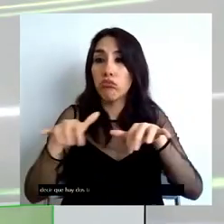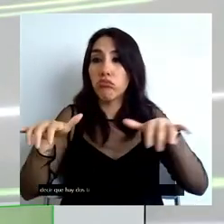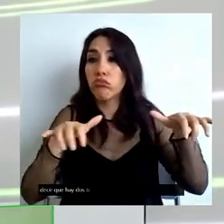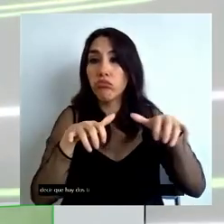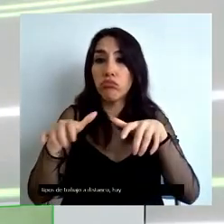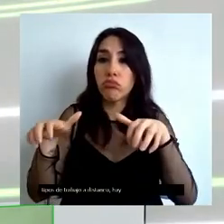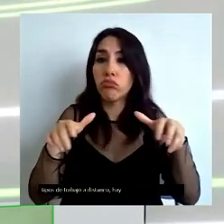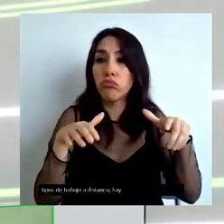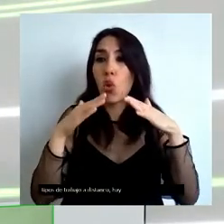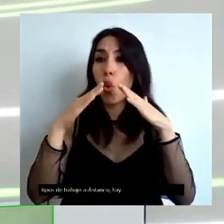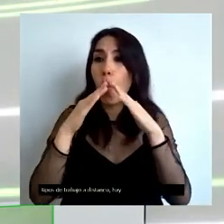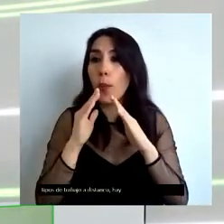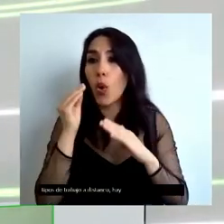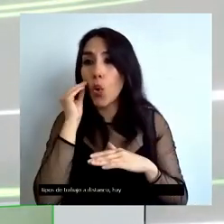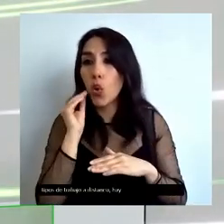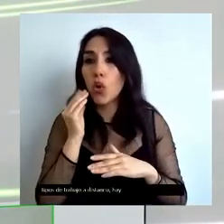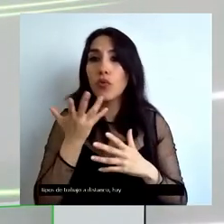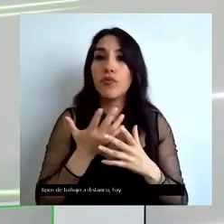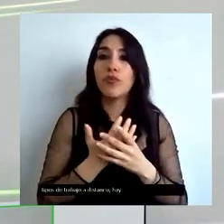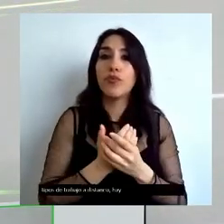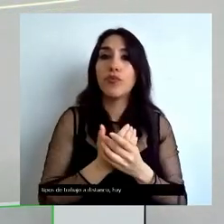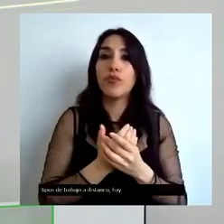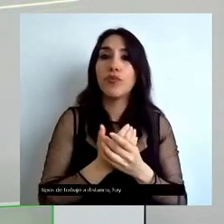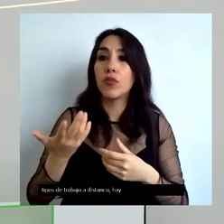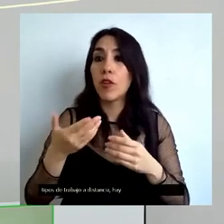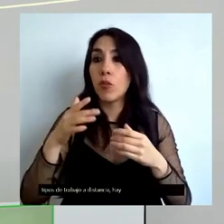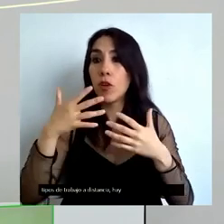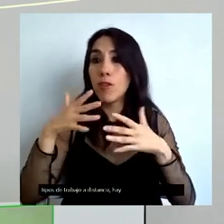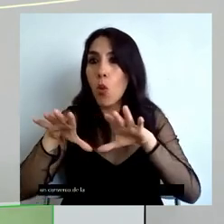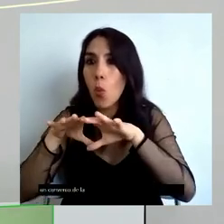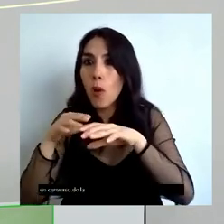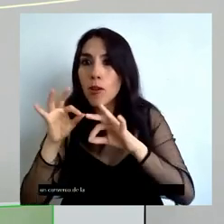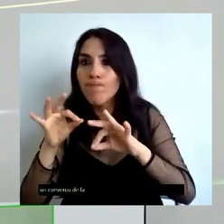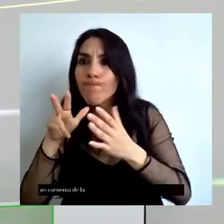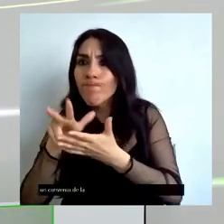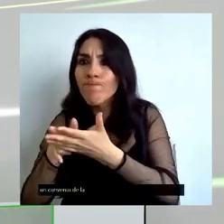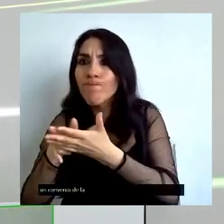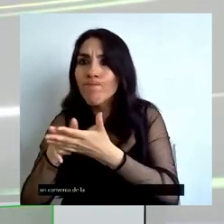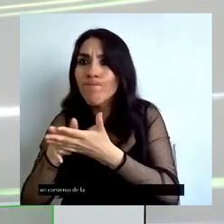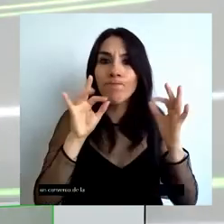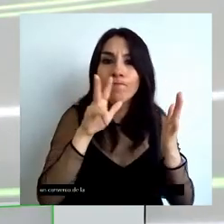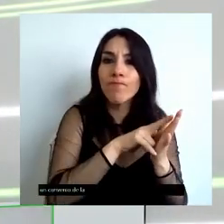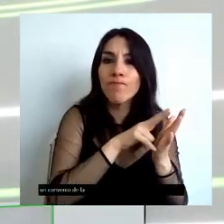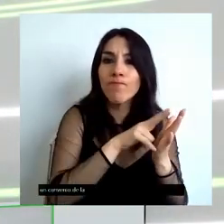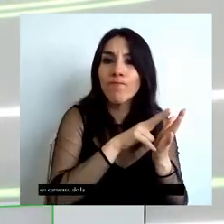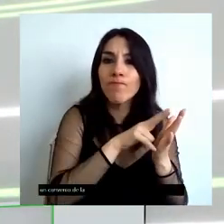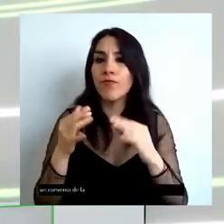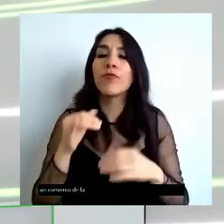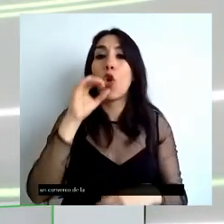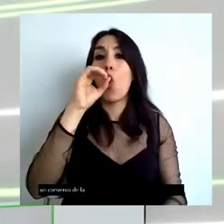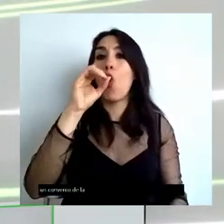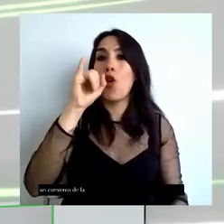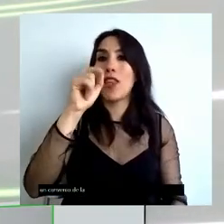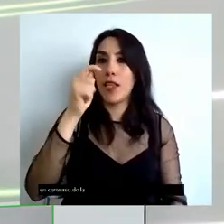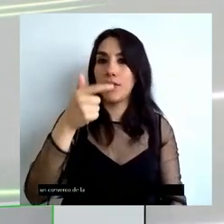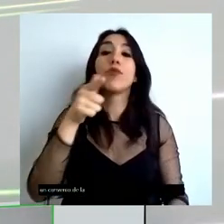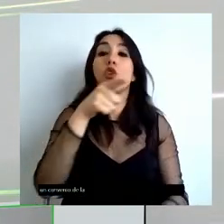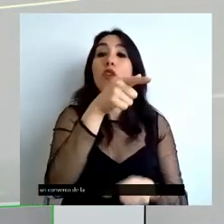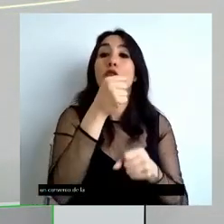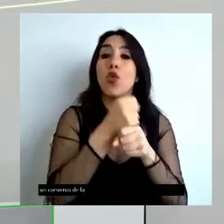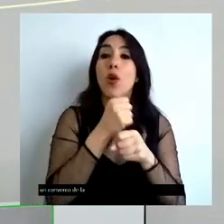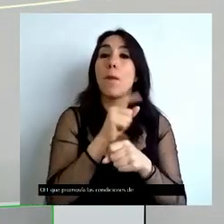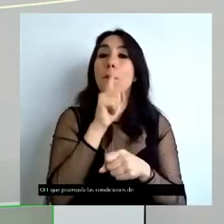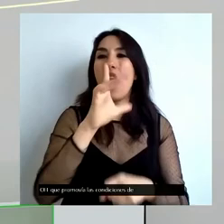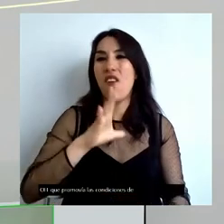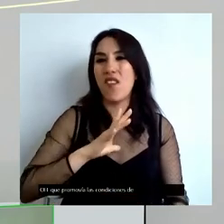promovía las condiciones de trabajo para ese tipo de trabajo, pero no incluía los aspectos que tienen que ver